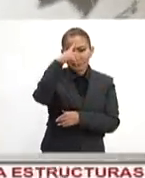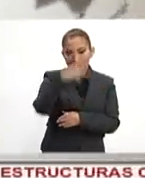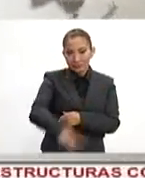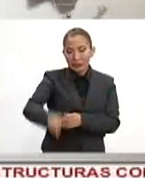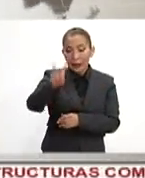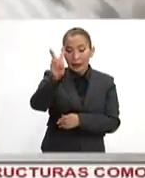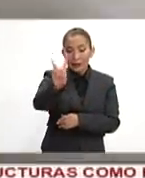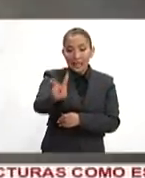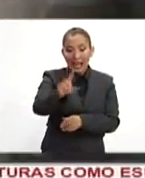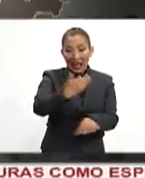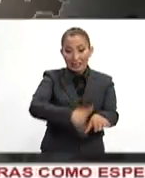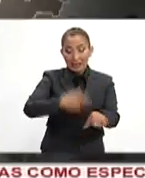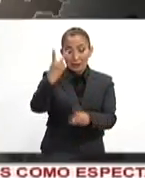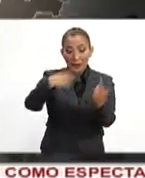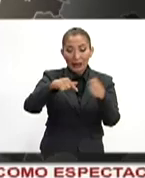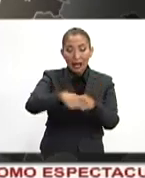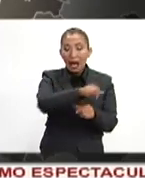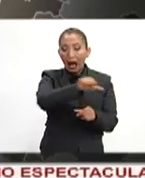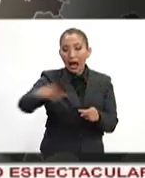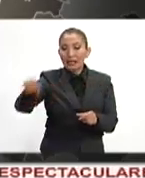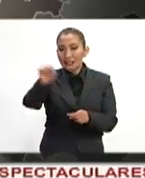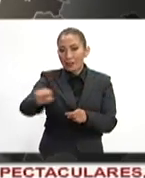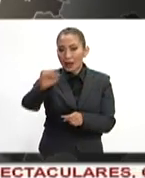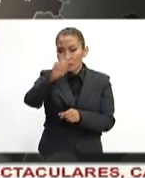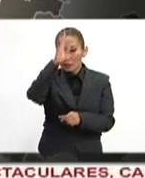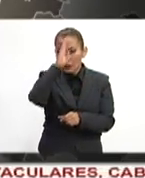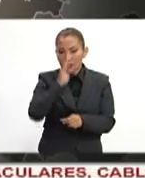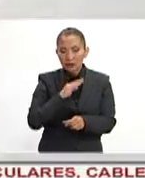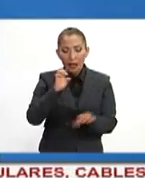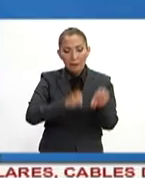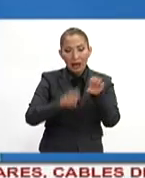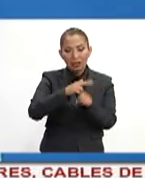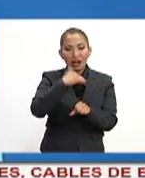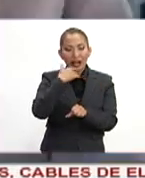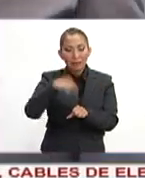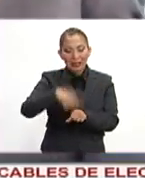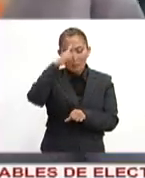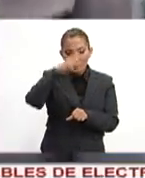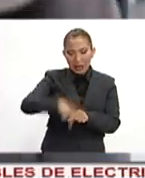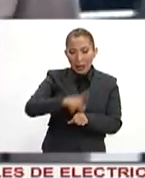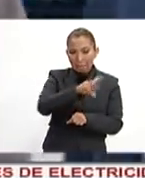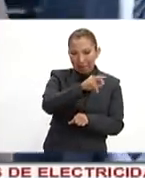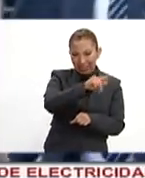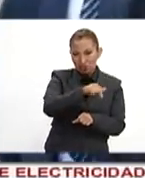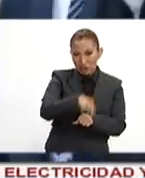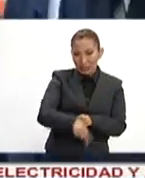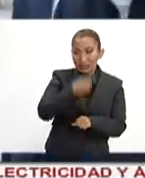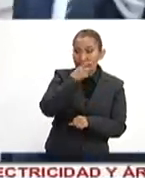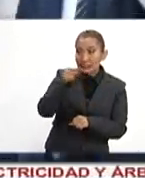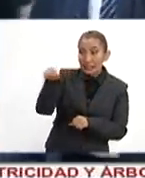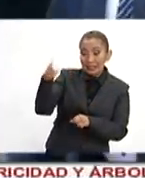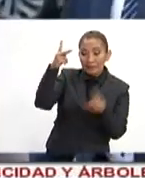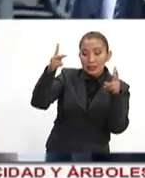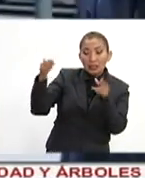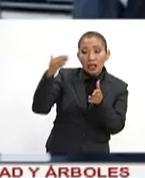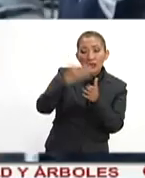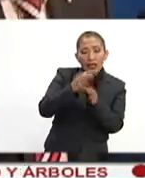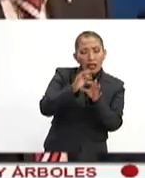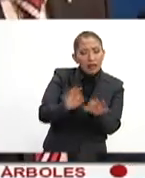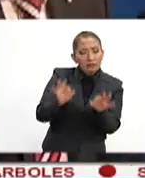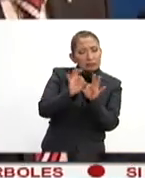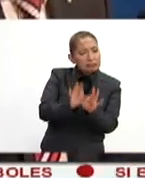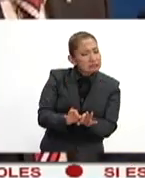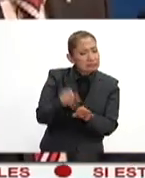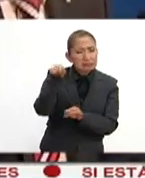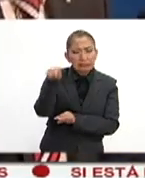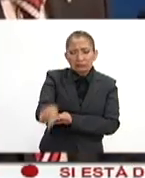por la tarde y va a estar aquí hasta el sábado al mediodía. El embajador de Alemania en México, Viktor Elbling, aseguró que esta visita es una clara